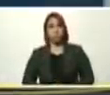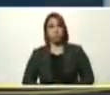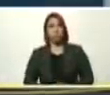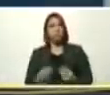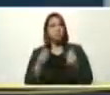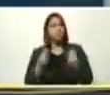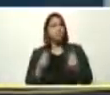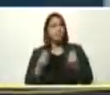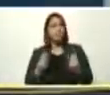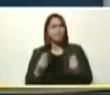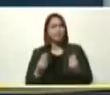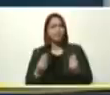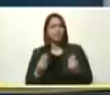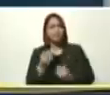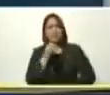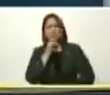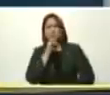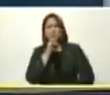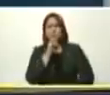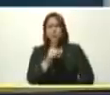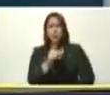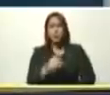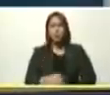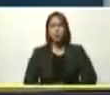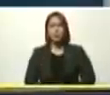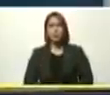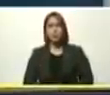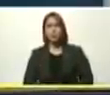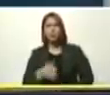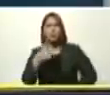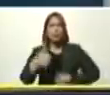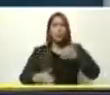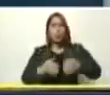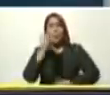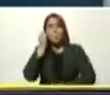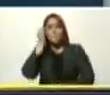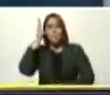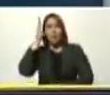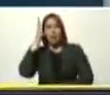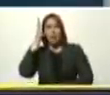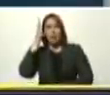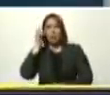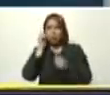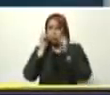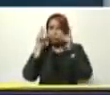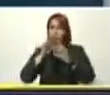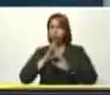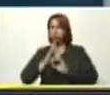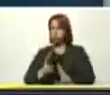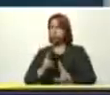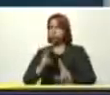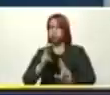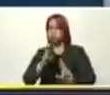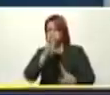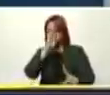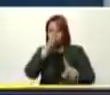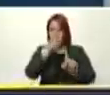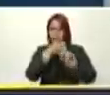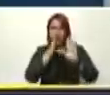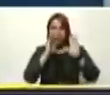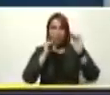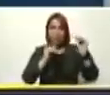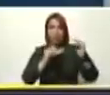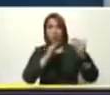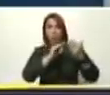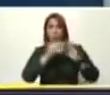¿Cómo son informados y qué capacidad de reacción tienen ustedes para ir a atender a esa comunidad y a ese